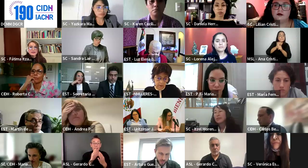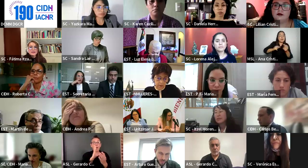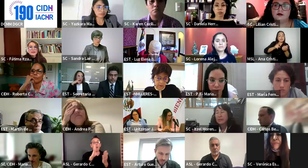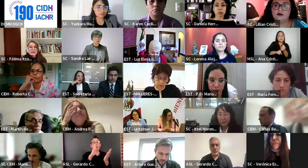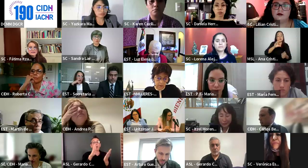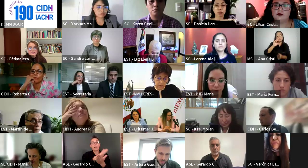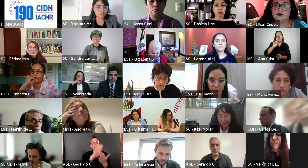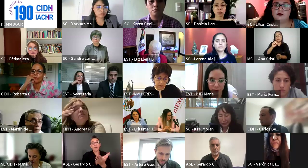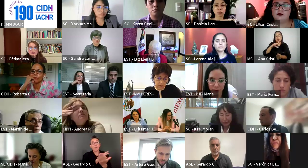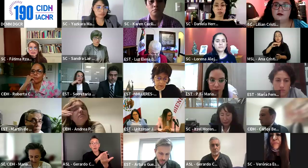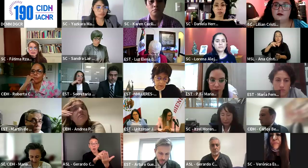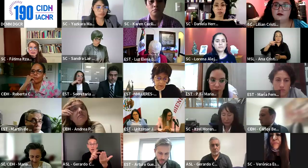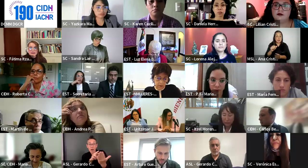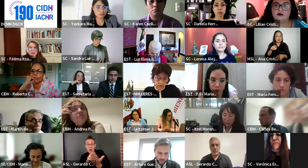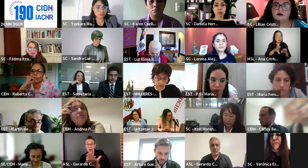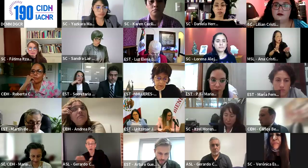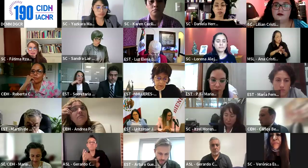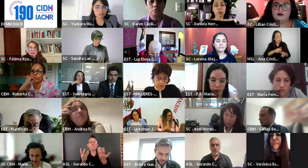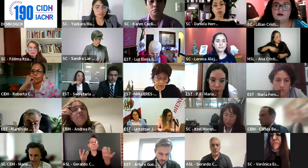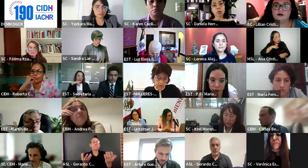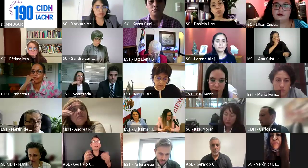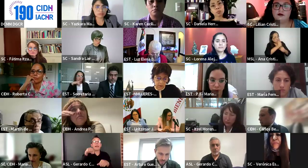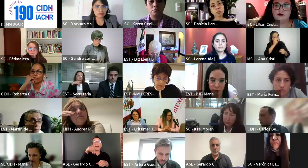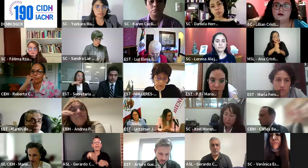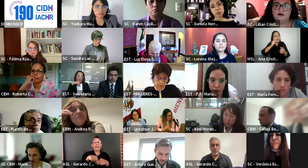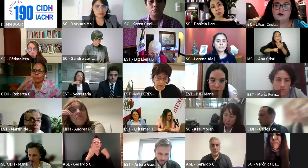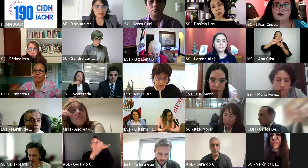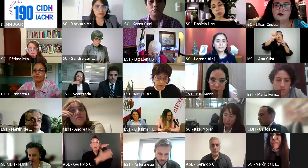es que existen en